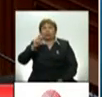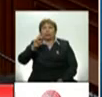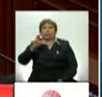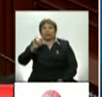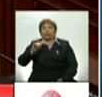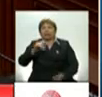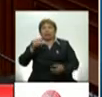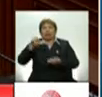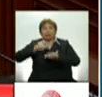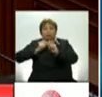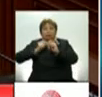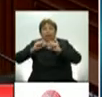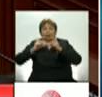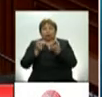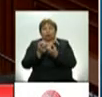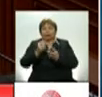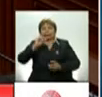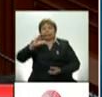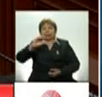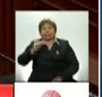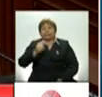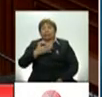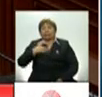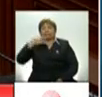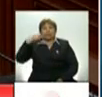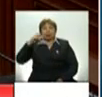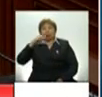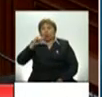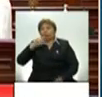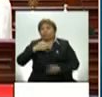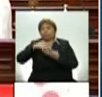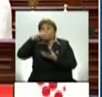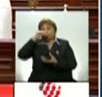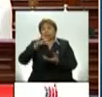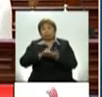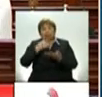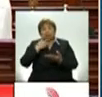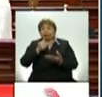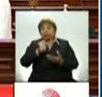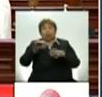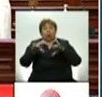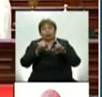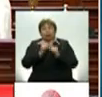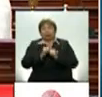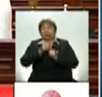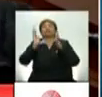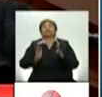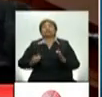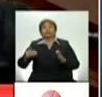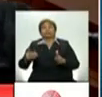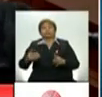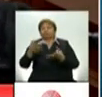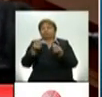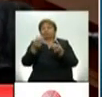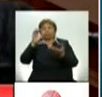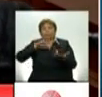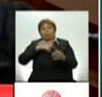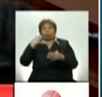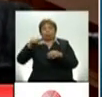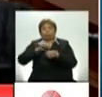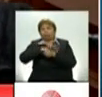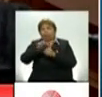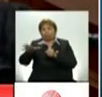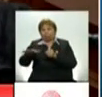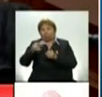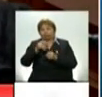pueden cometer al momento de llenar las actas o al momento del escrutinio, como situaciones fraudulentas en las que, por ejemplo,